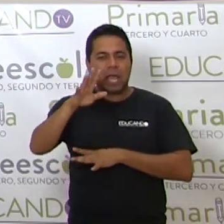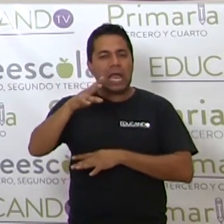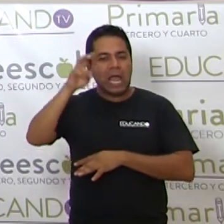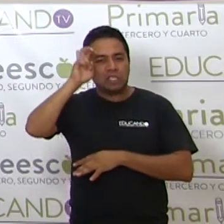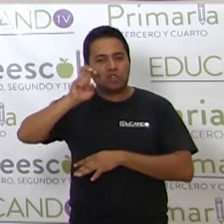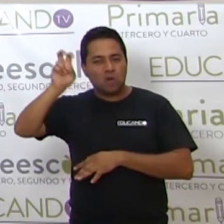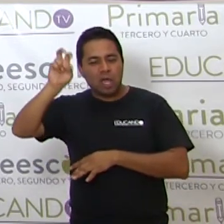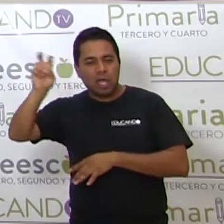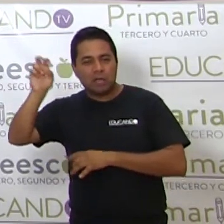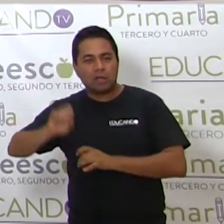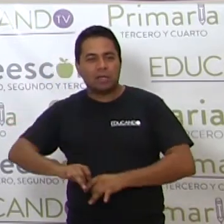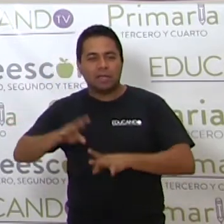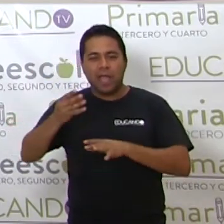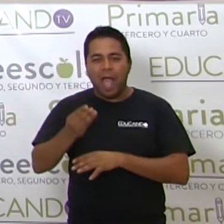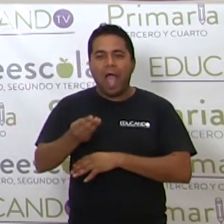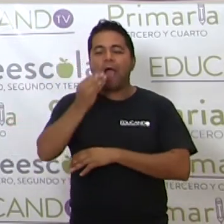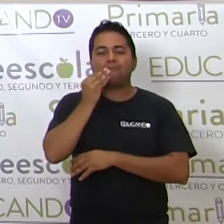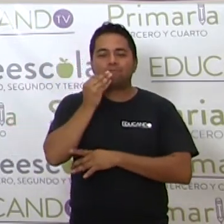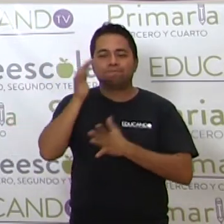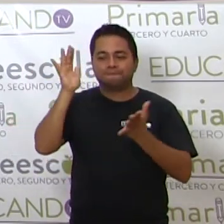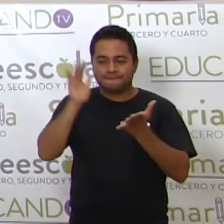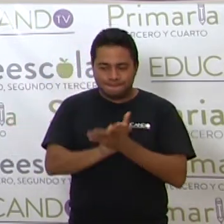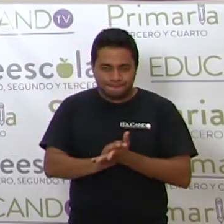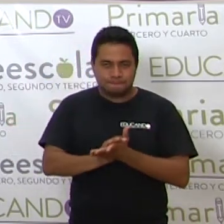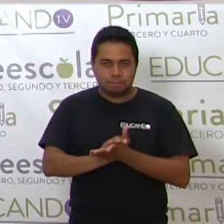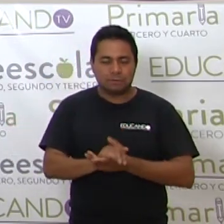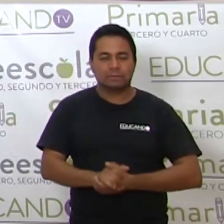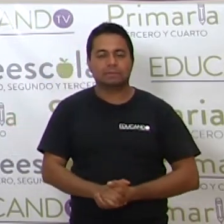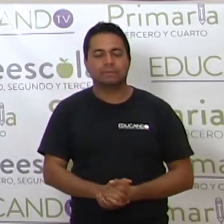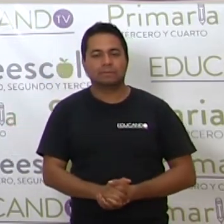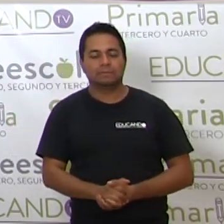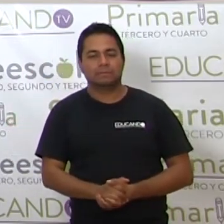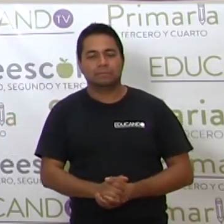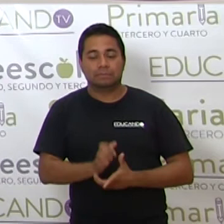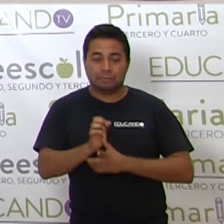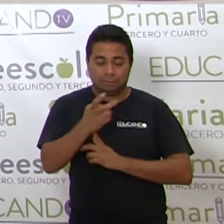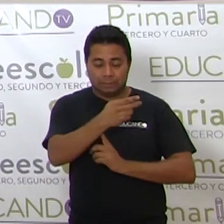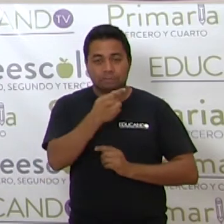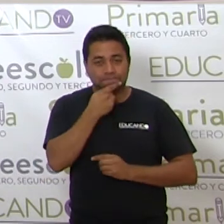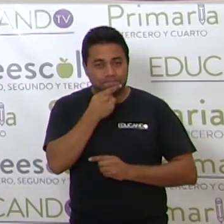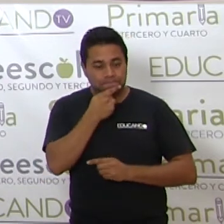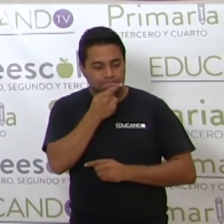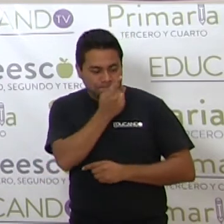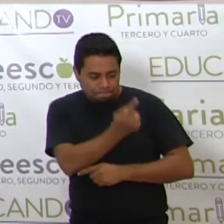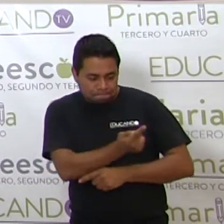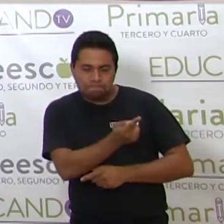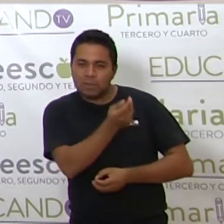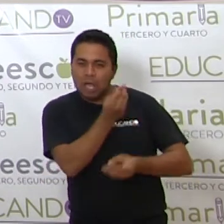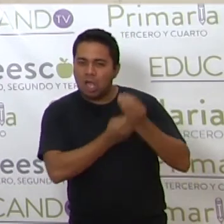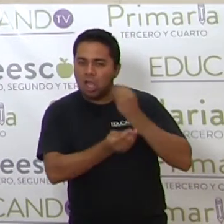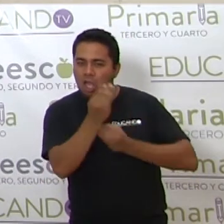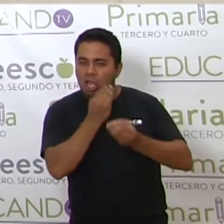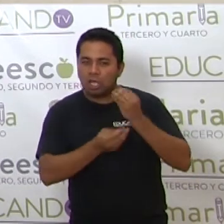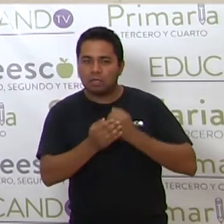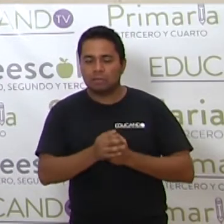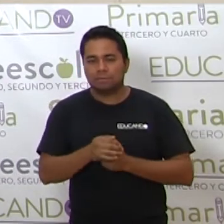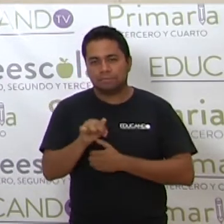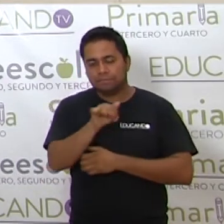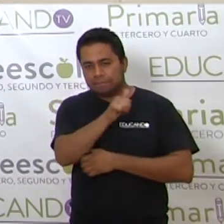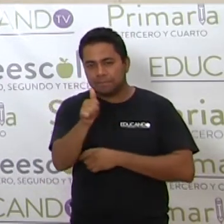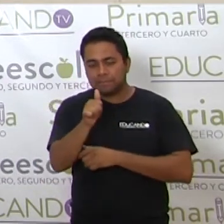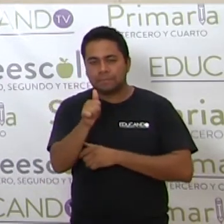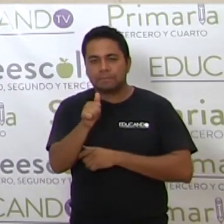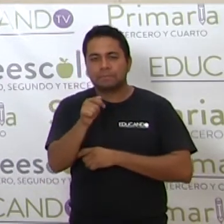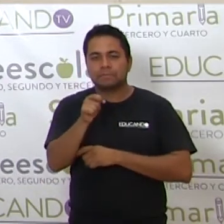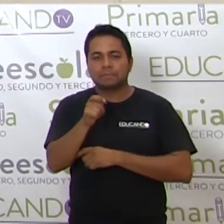pero mentes a la boca se deshace entonces este niño está comiendo nuestro carrusel